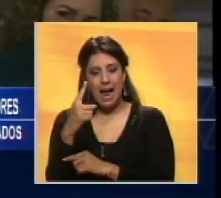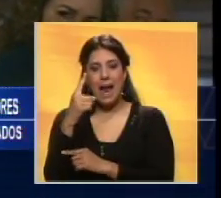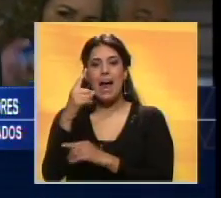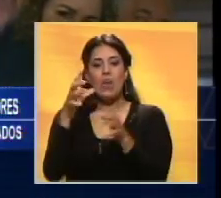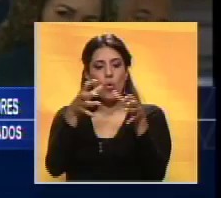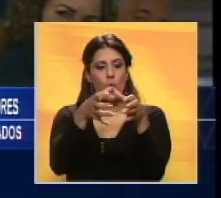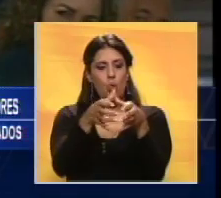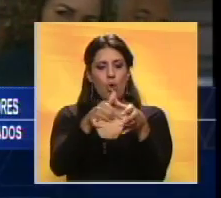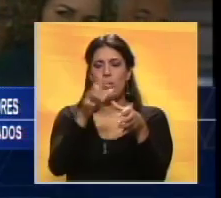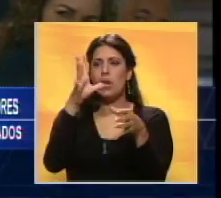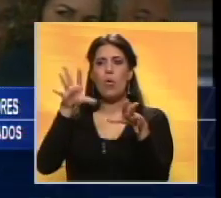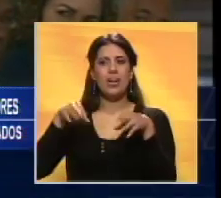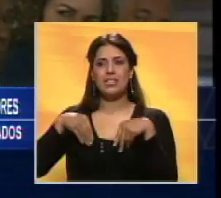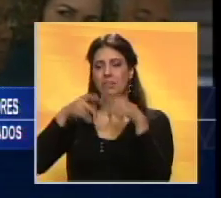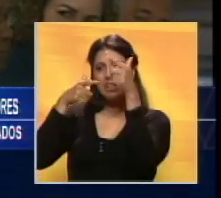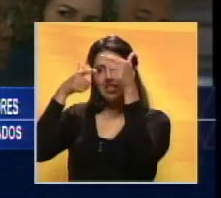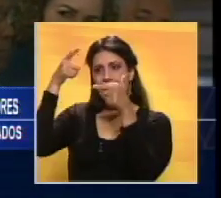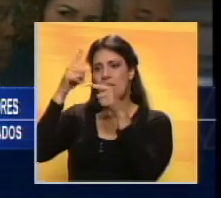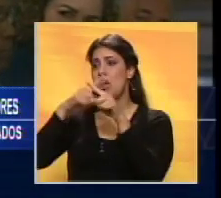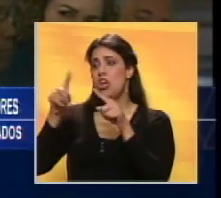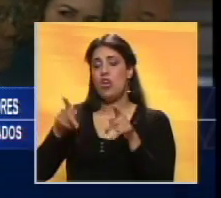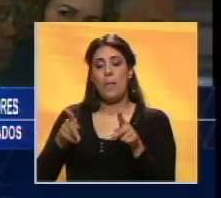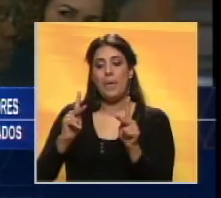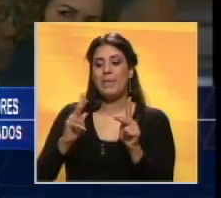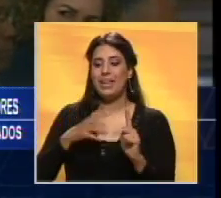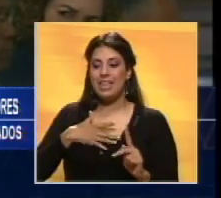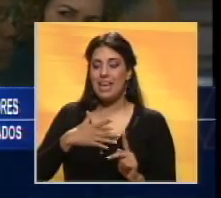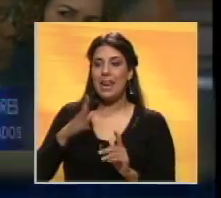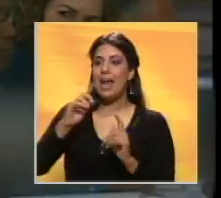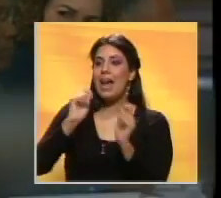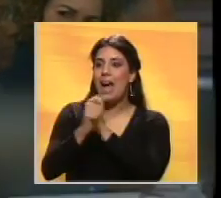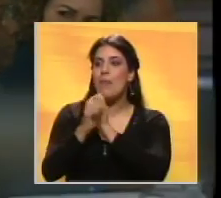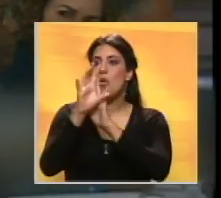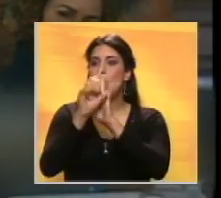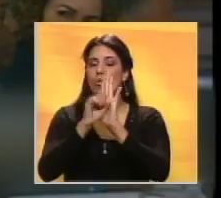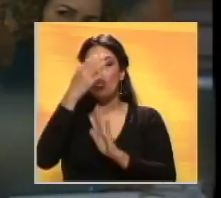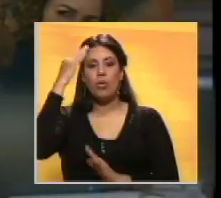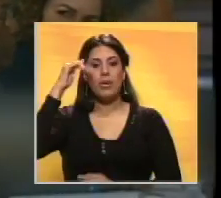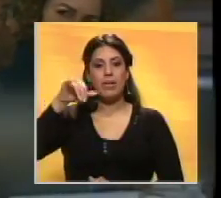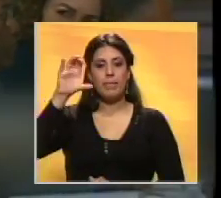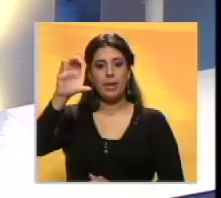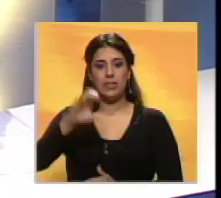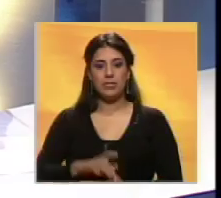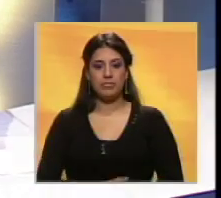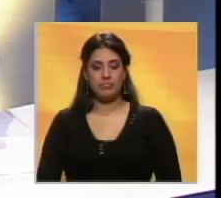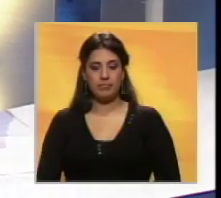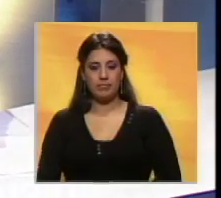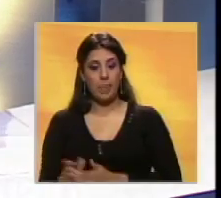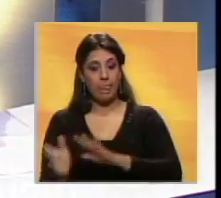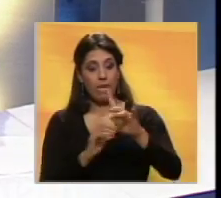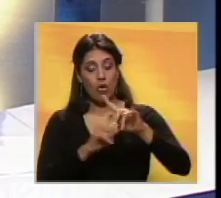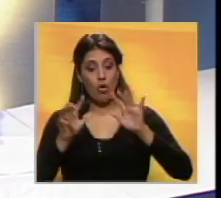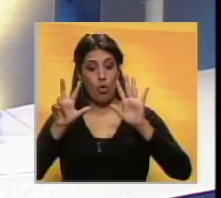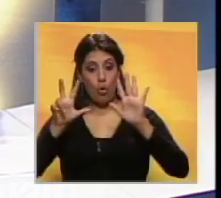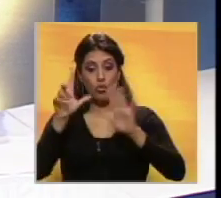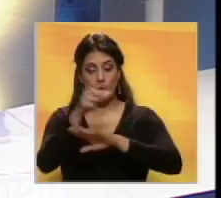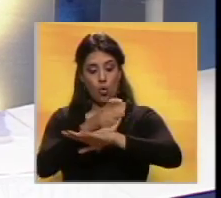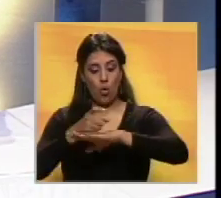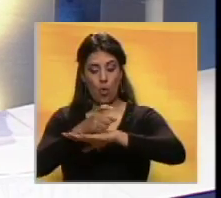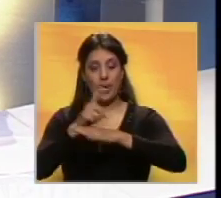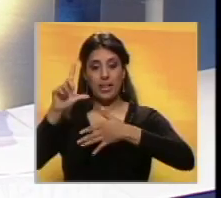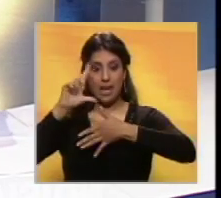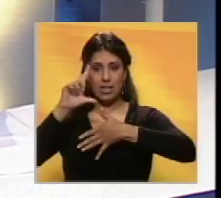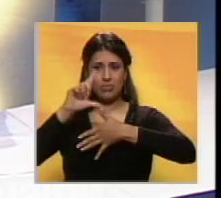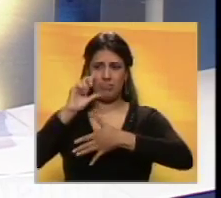élite que desconoce al chavismo y no van a permitir que se instale un régimen fascista en nuestro país. Y 8 gobiernos de América